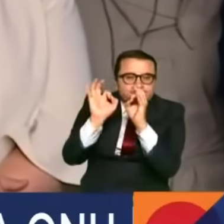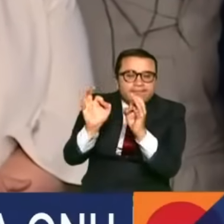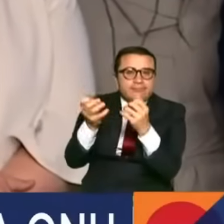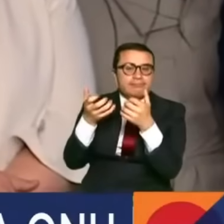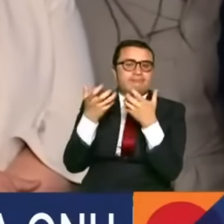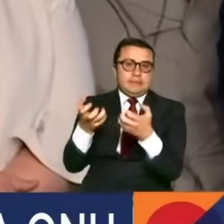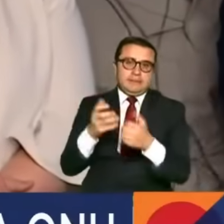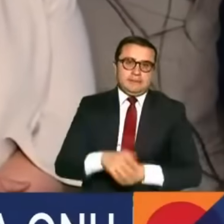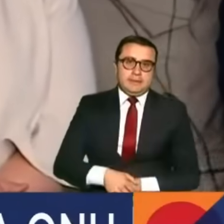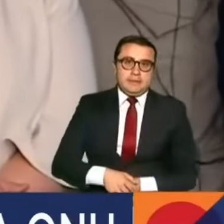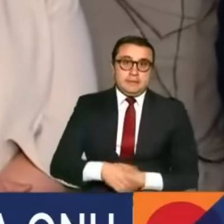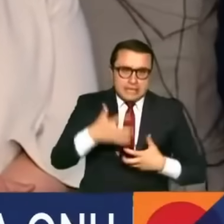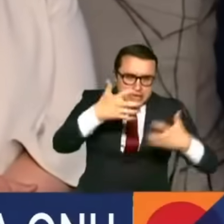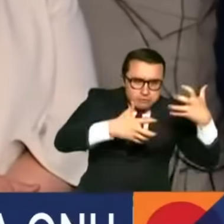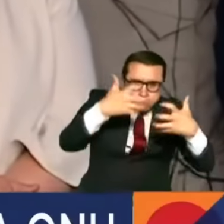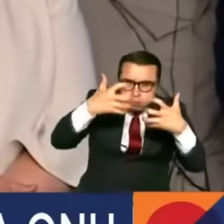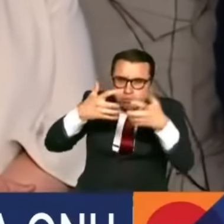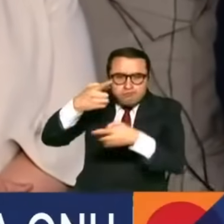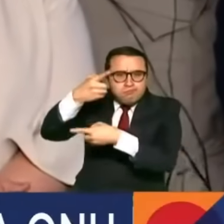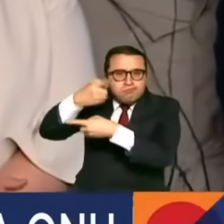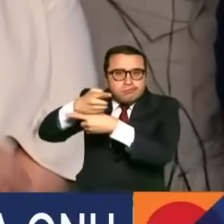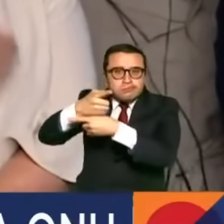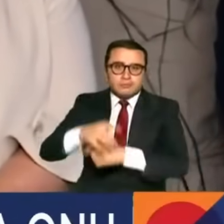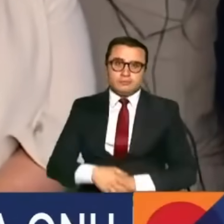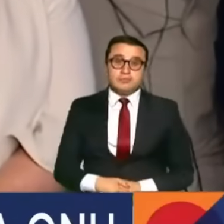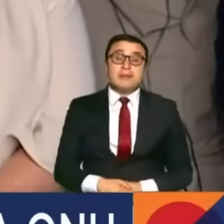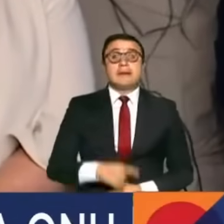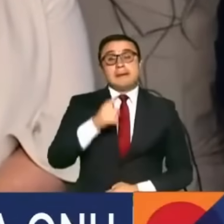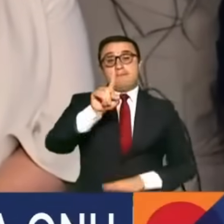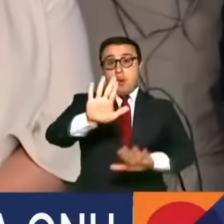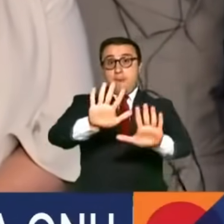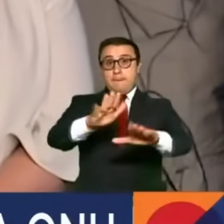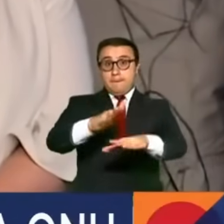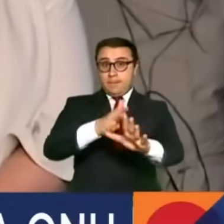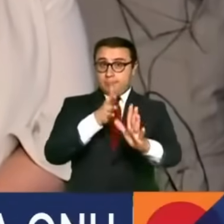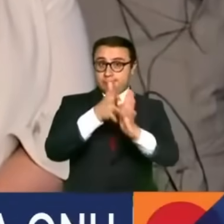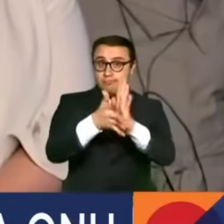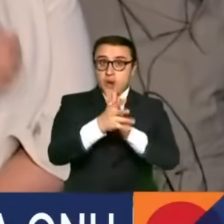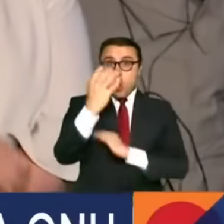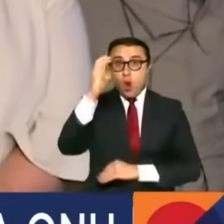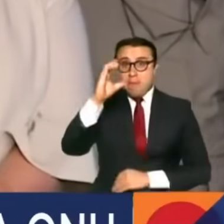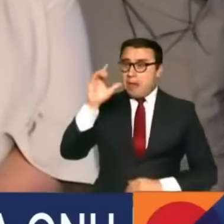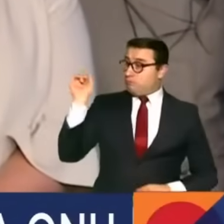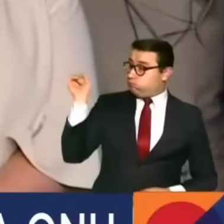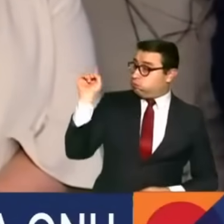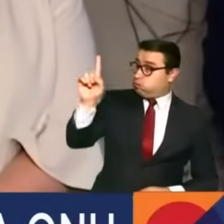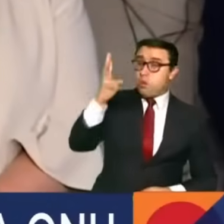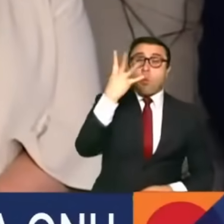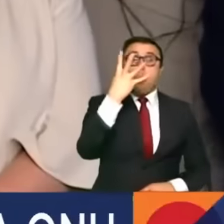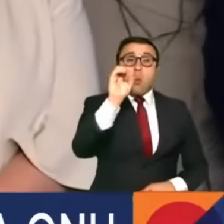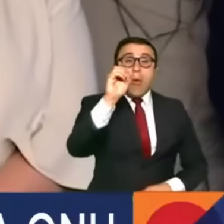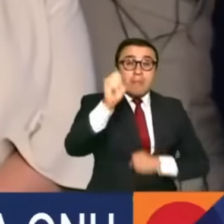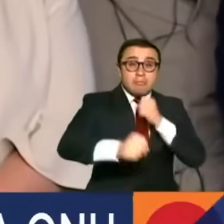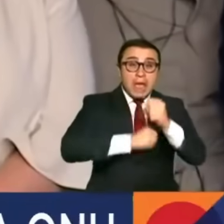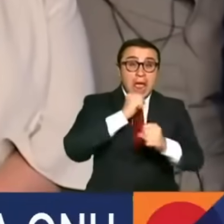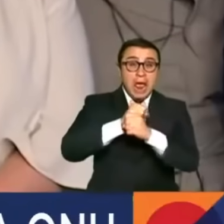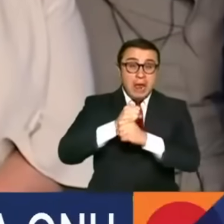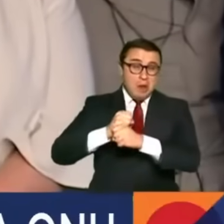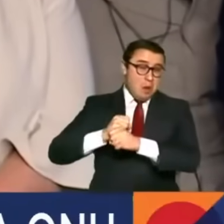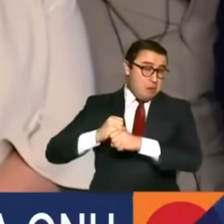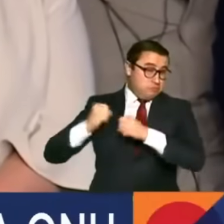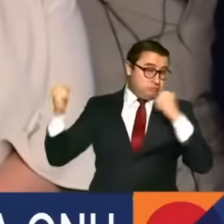Antes que nada, Colombia tiene 4 décadas en donde su violencia viene